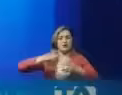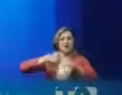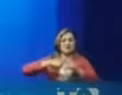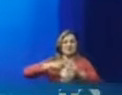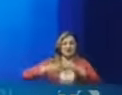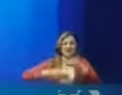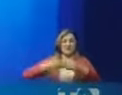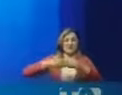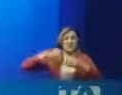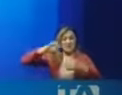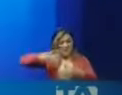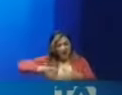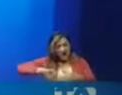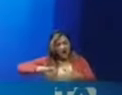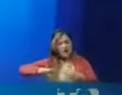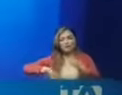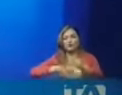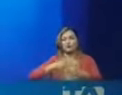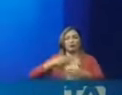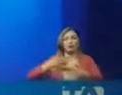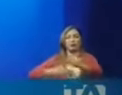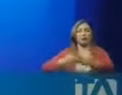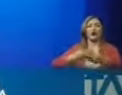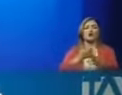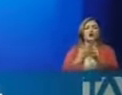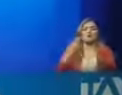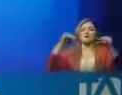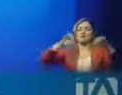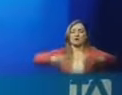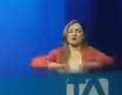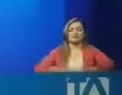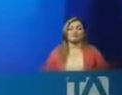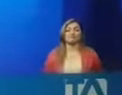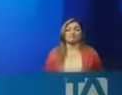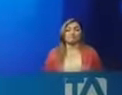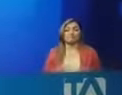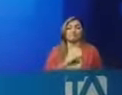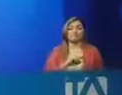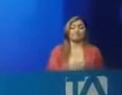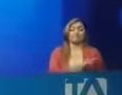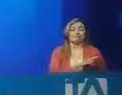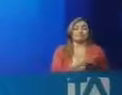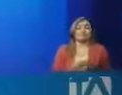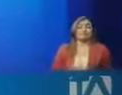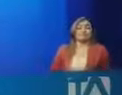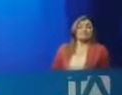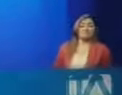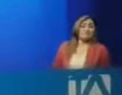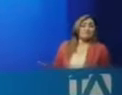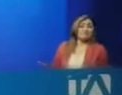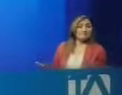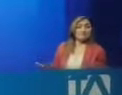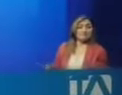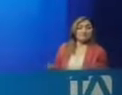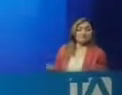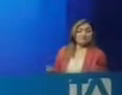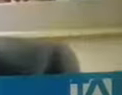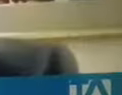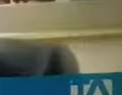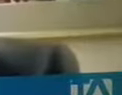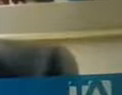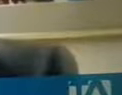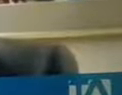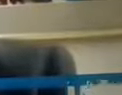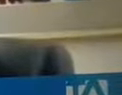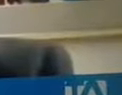pues terminan mal. Y hoy hay una discusión de quién va a ocupar esa primera vicepresidencia. Nosotros no queremos entrar en esa discusión.